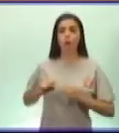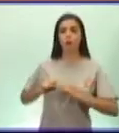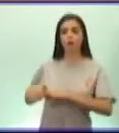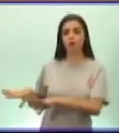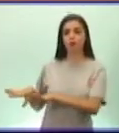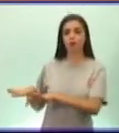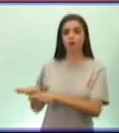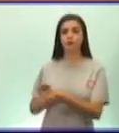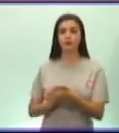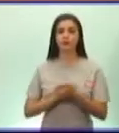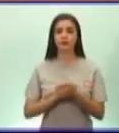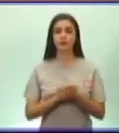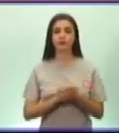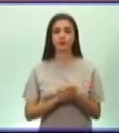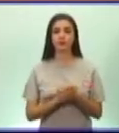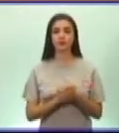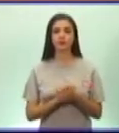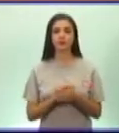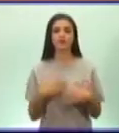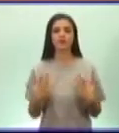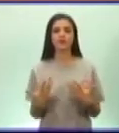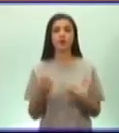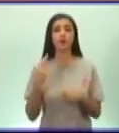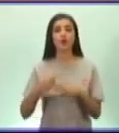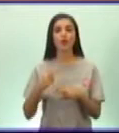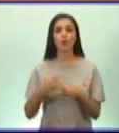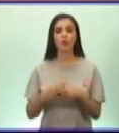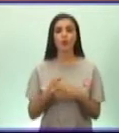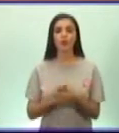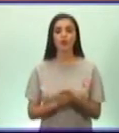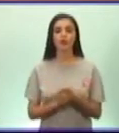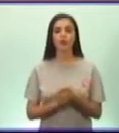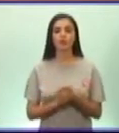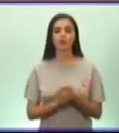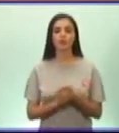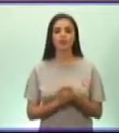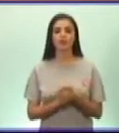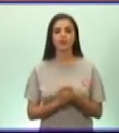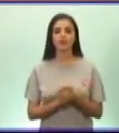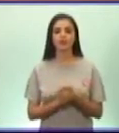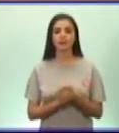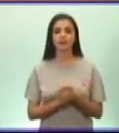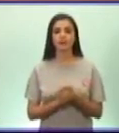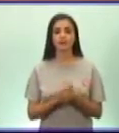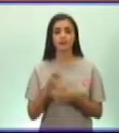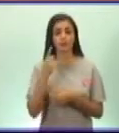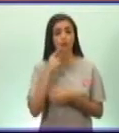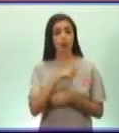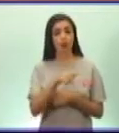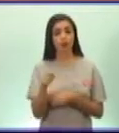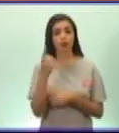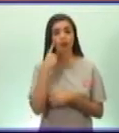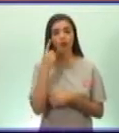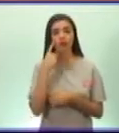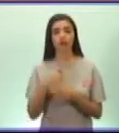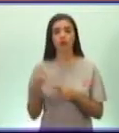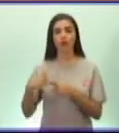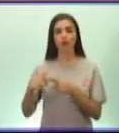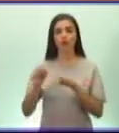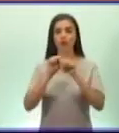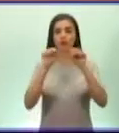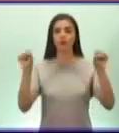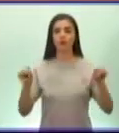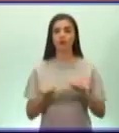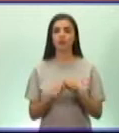de expulsión se le denomina excreción. Ya ustedes conocen de otros sistemas